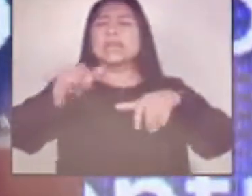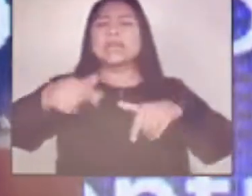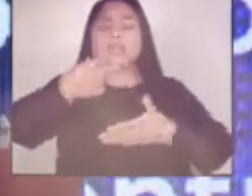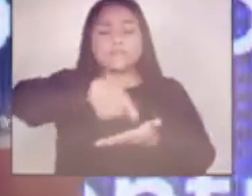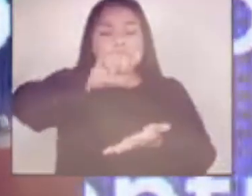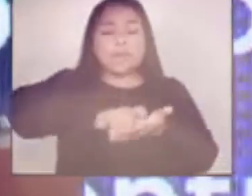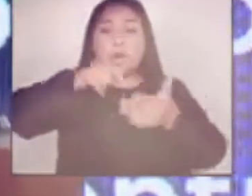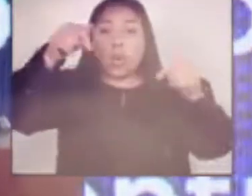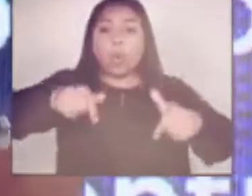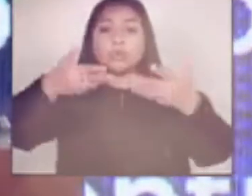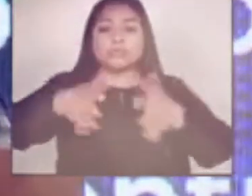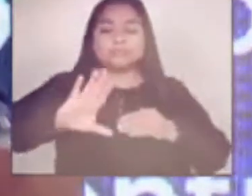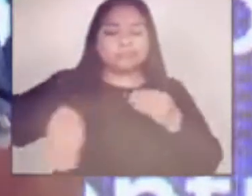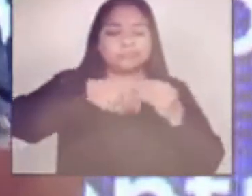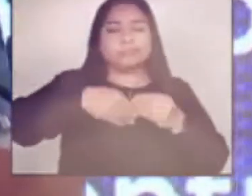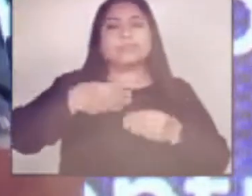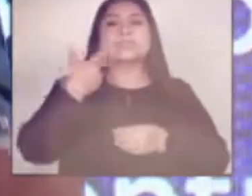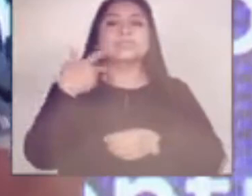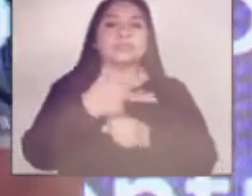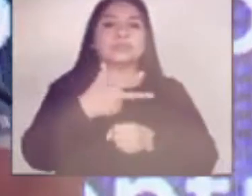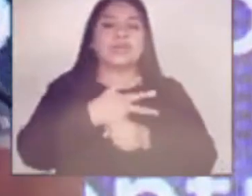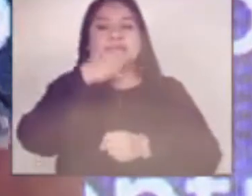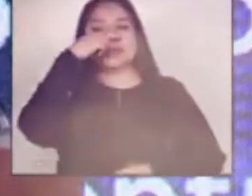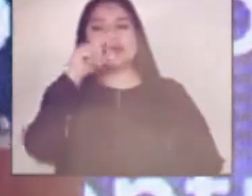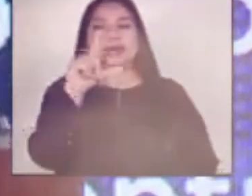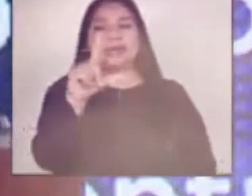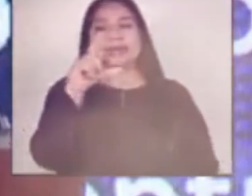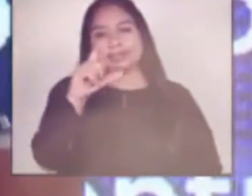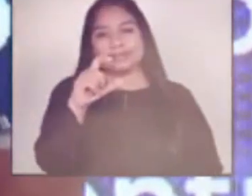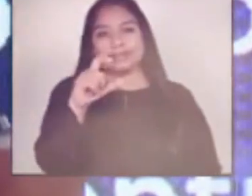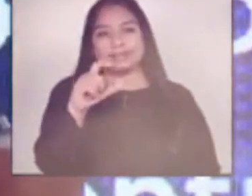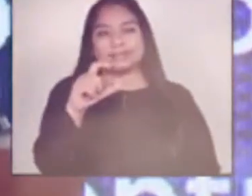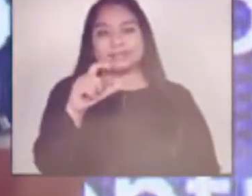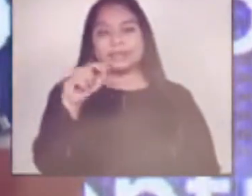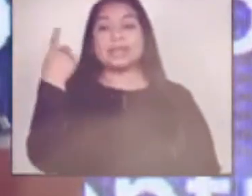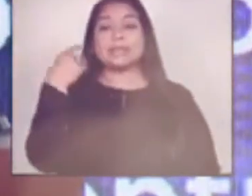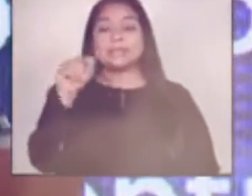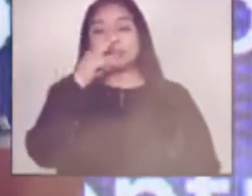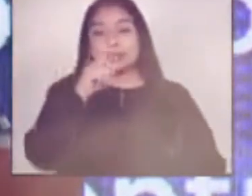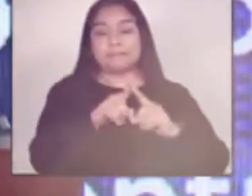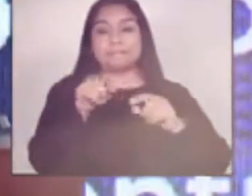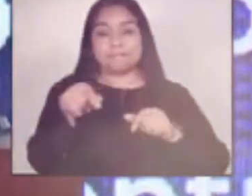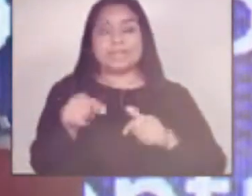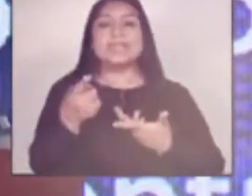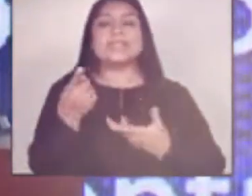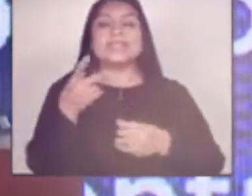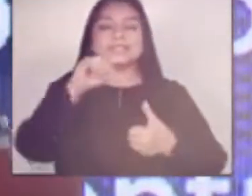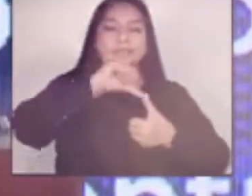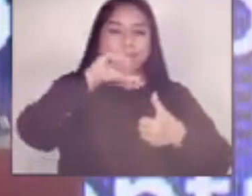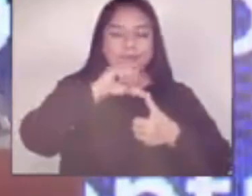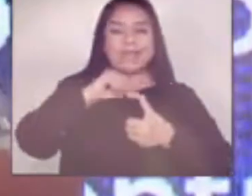el protocolo de adhesión de Guatemala al TSE, al TLC, entre las repúblicas de Centroamérica y la República de